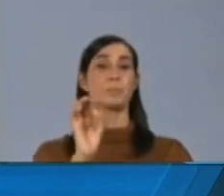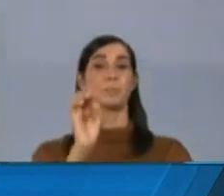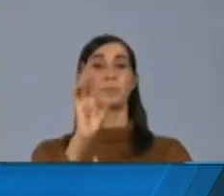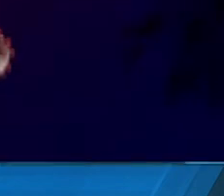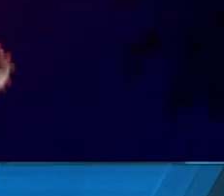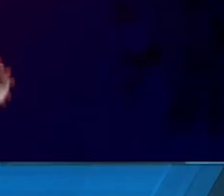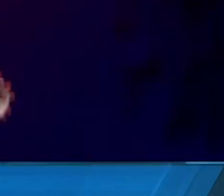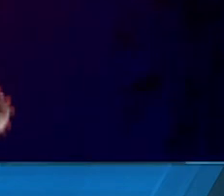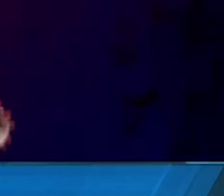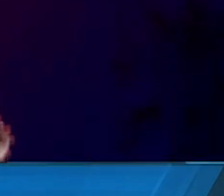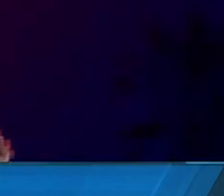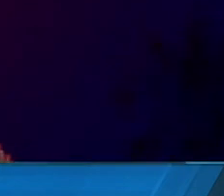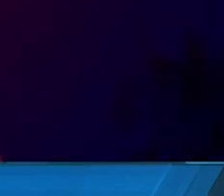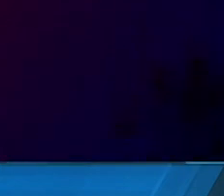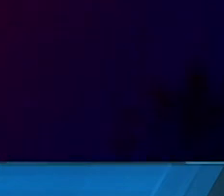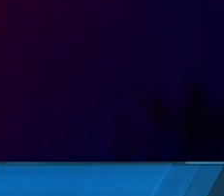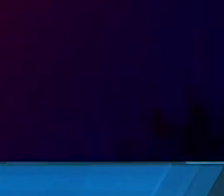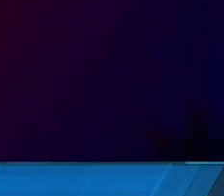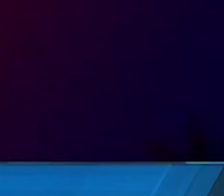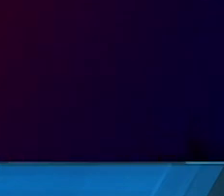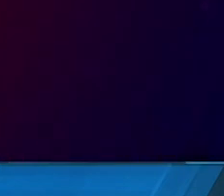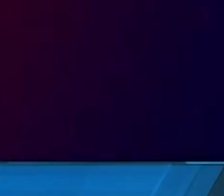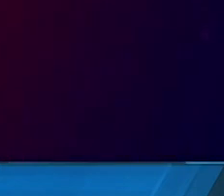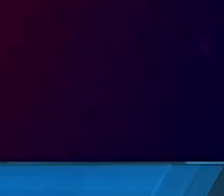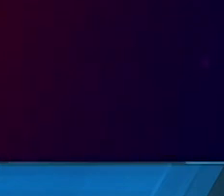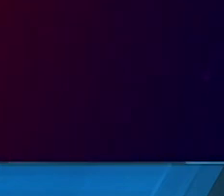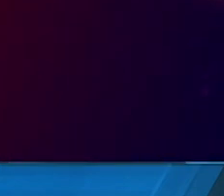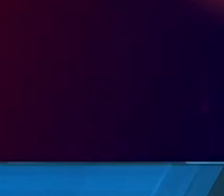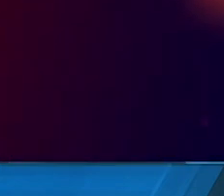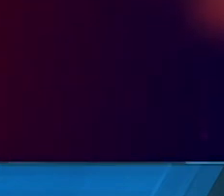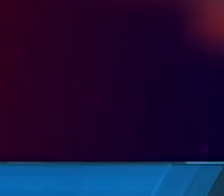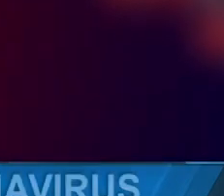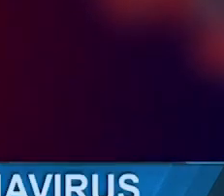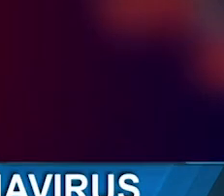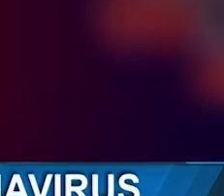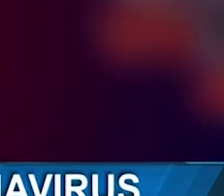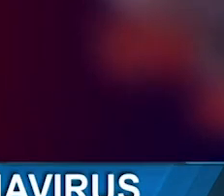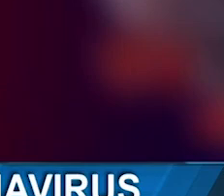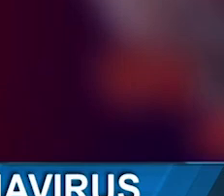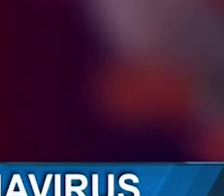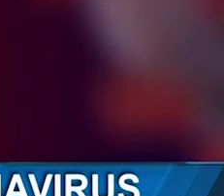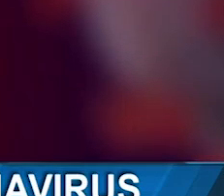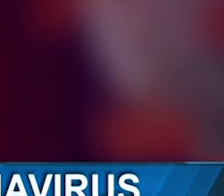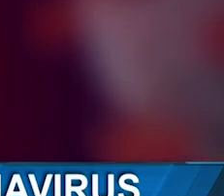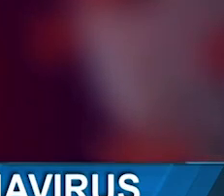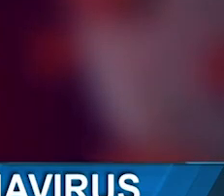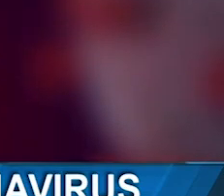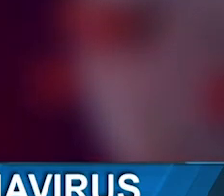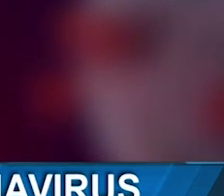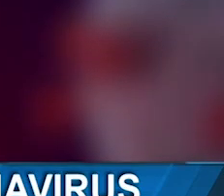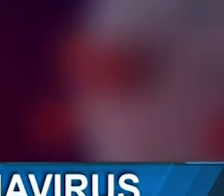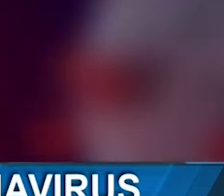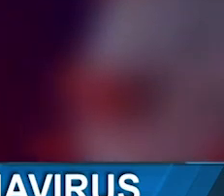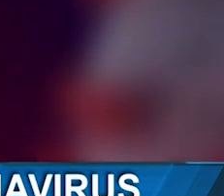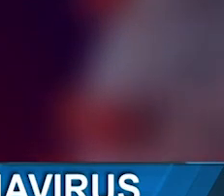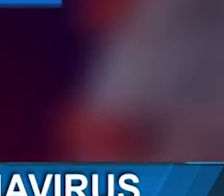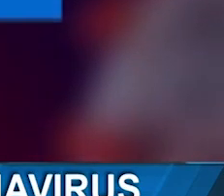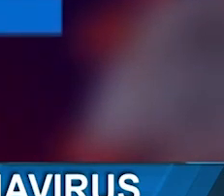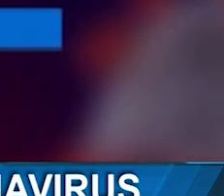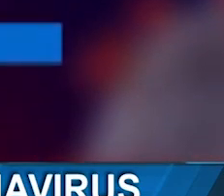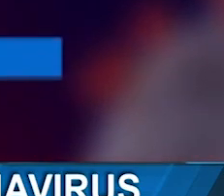16.973. La provincia de Elías Piña es la única que hasta el momento no ha presentado ningún caso, mientras que el Distrito Nacional registra casi